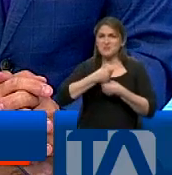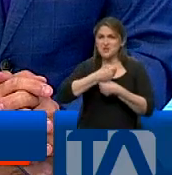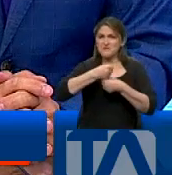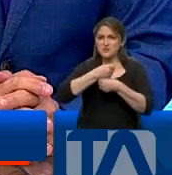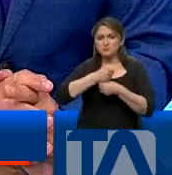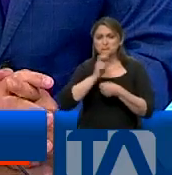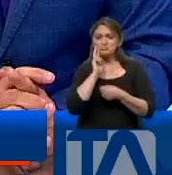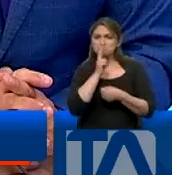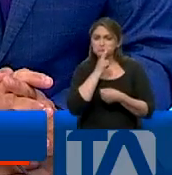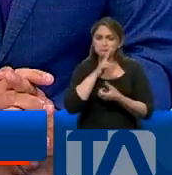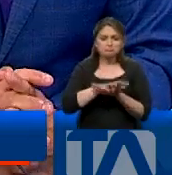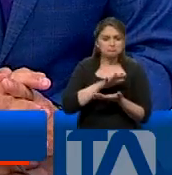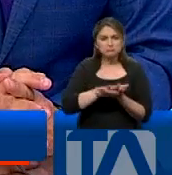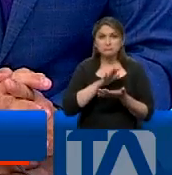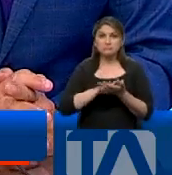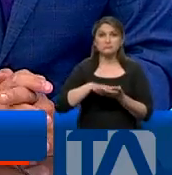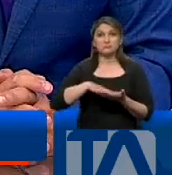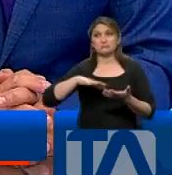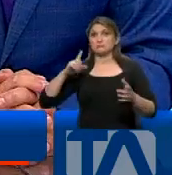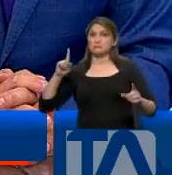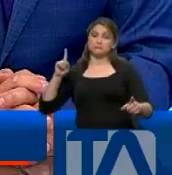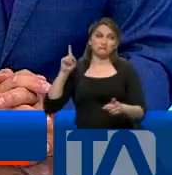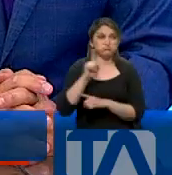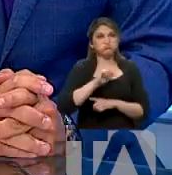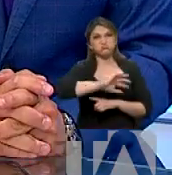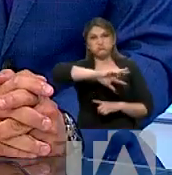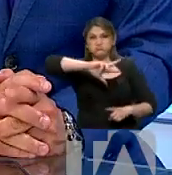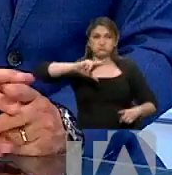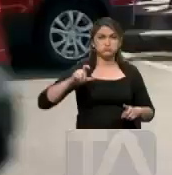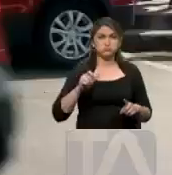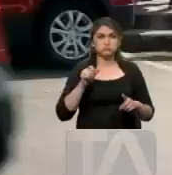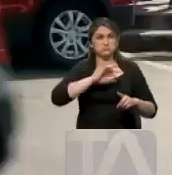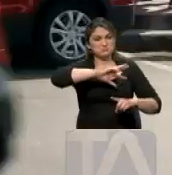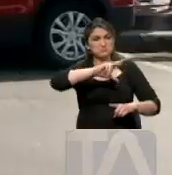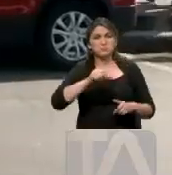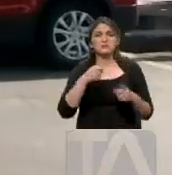propietario del local aseguró que 20 veces han sido asaltados.